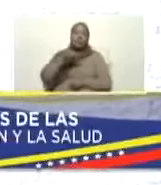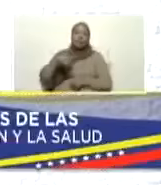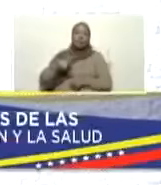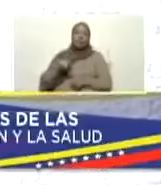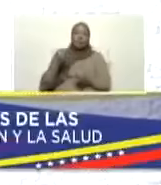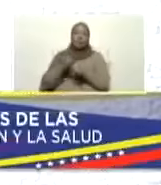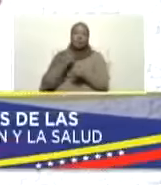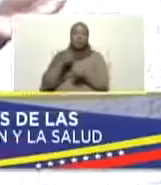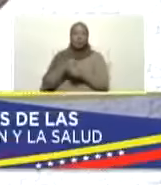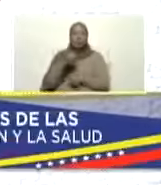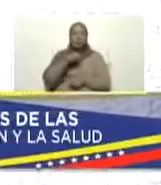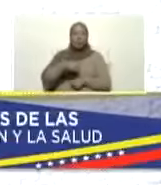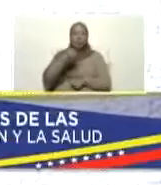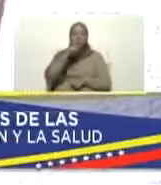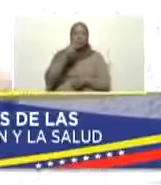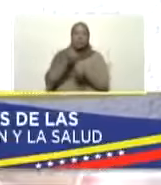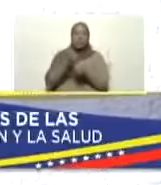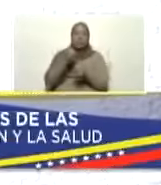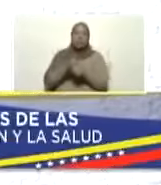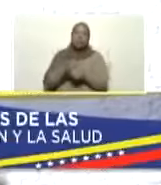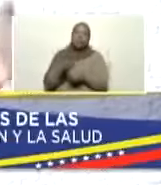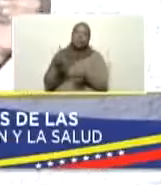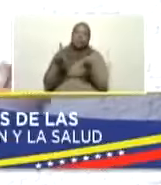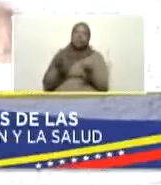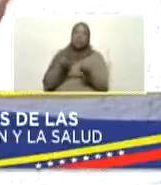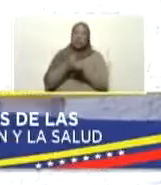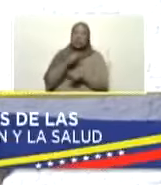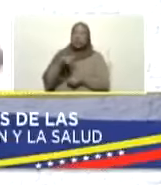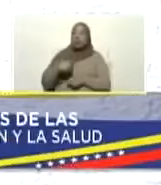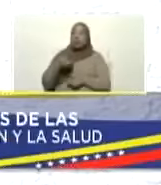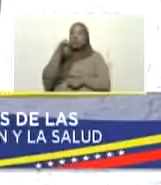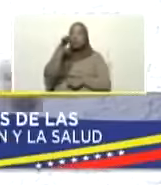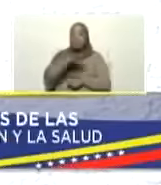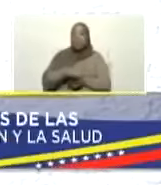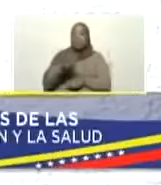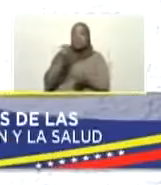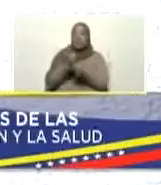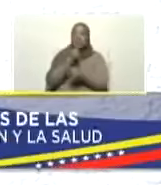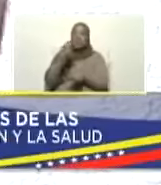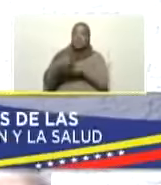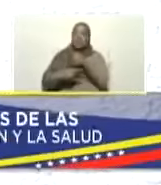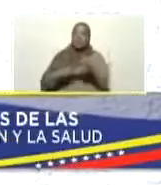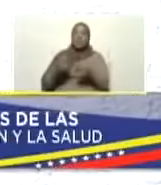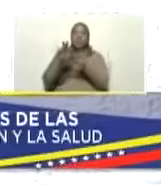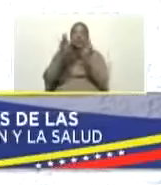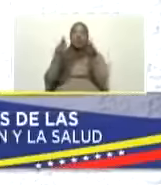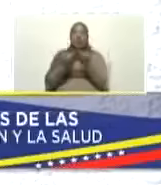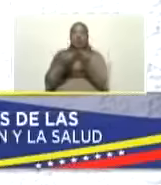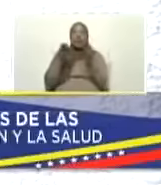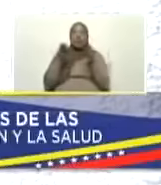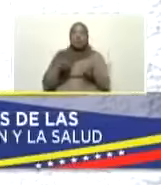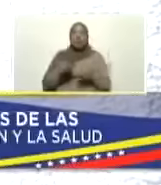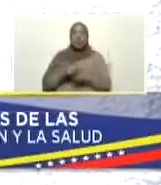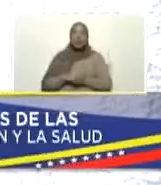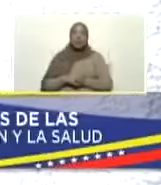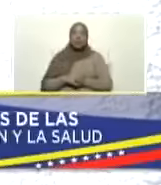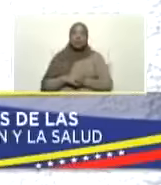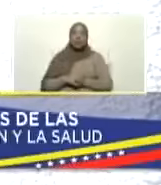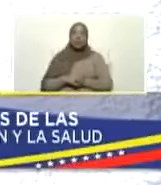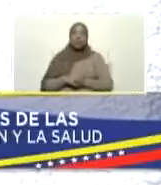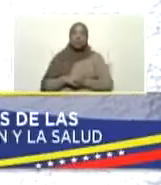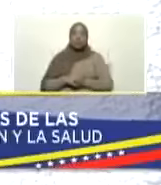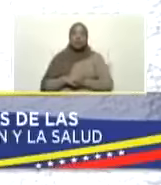nos acompañan y que además están próximos a graduarse a formar parte de esta gran familia unefista.